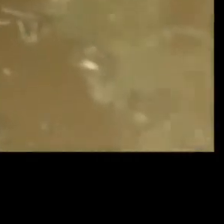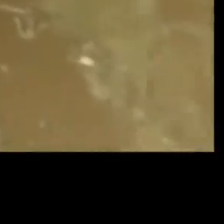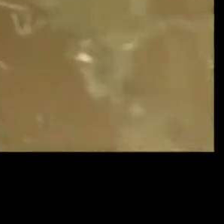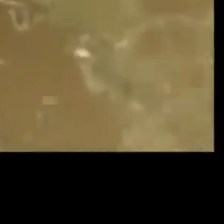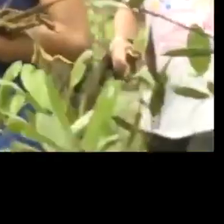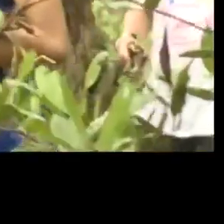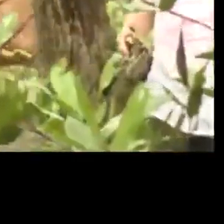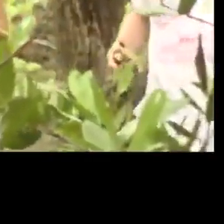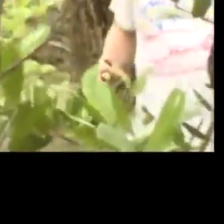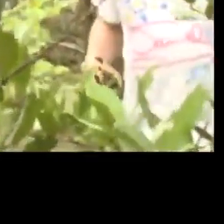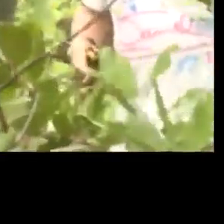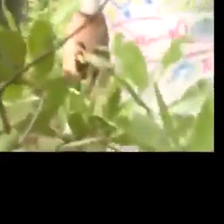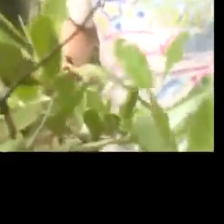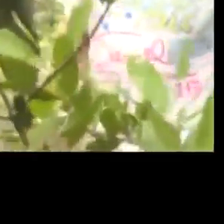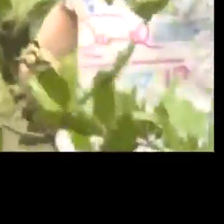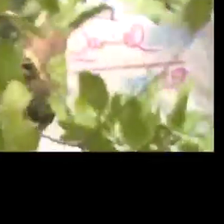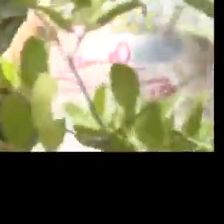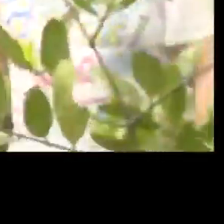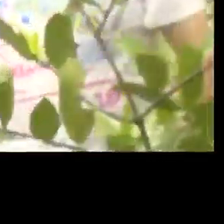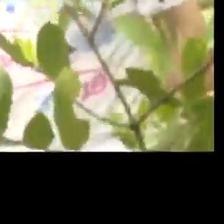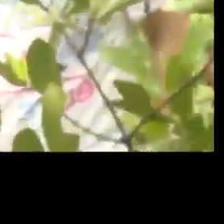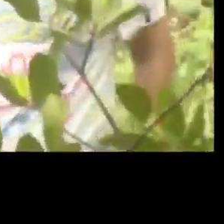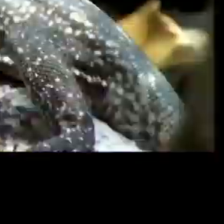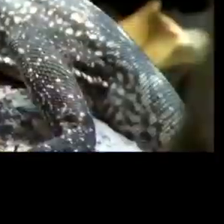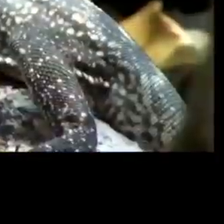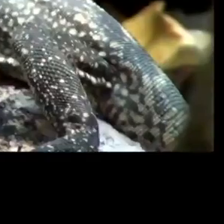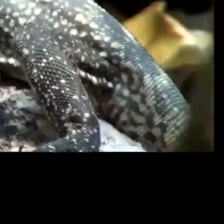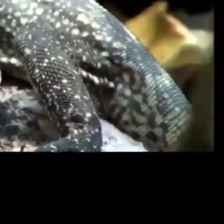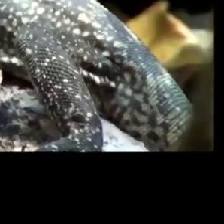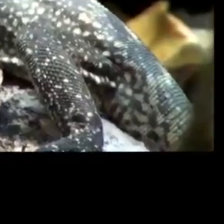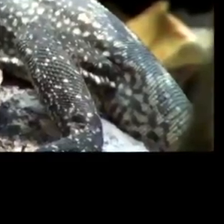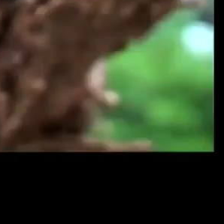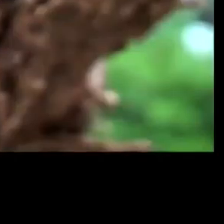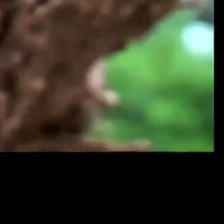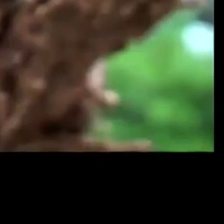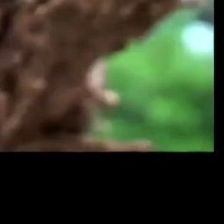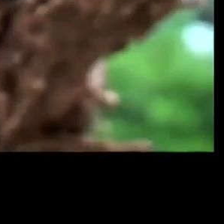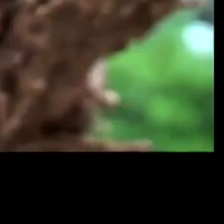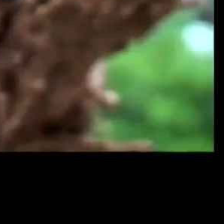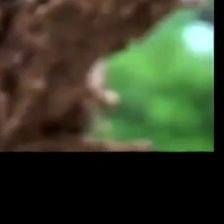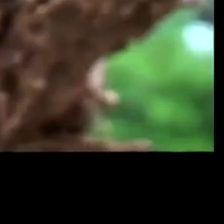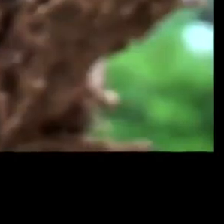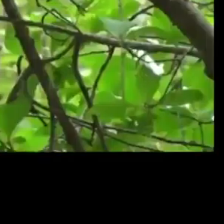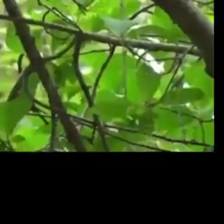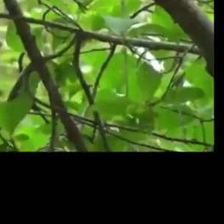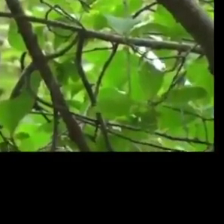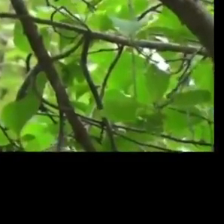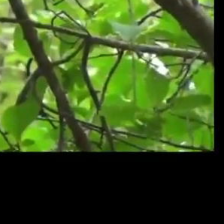contaminación ambiental. Cuidemos nuestros bosques y respetemos la veda de animales en extinción.